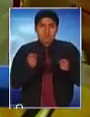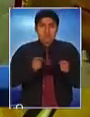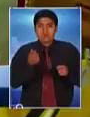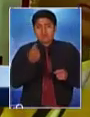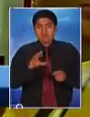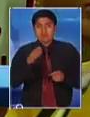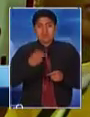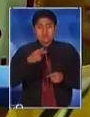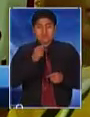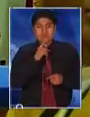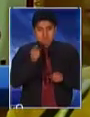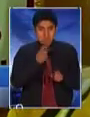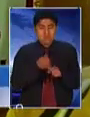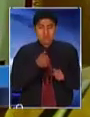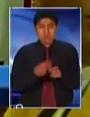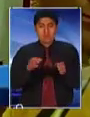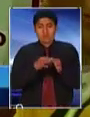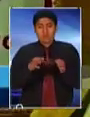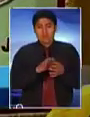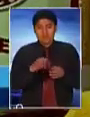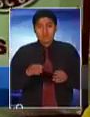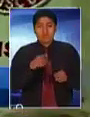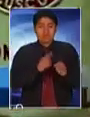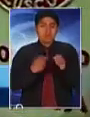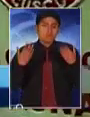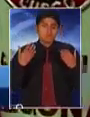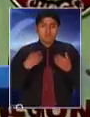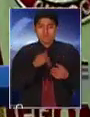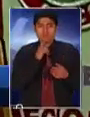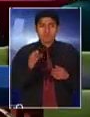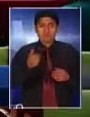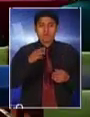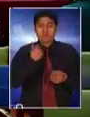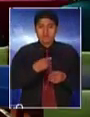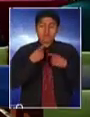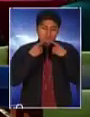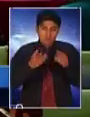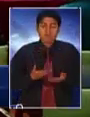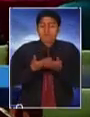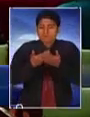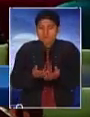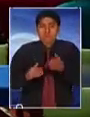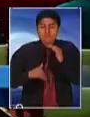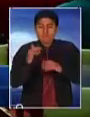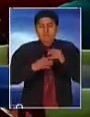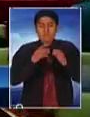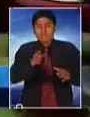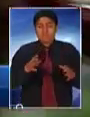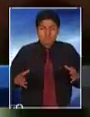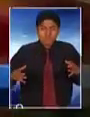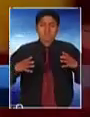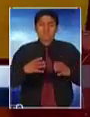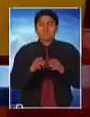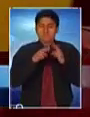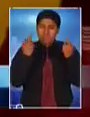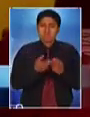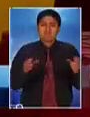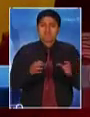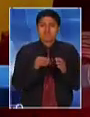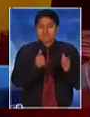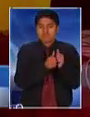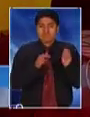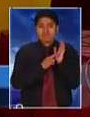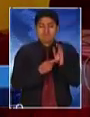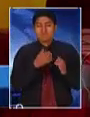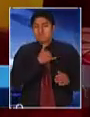de los recursos del CANO, particularmente en la provincia de la Convención. Finalmente, Armando Villanueva planteó desarrollar reuniones permanentes con